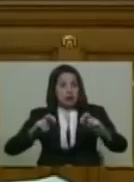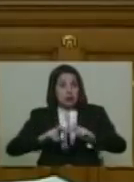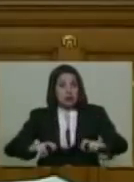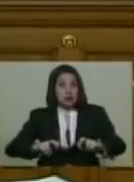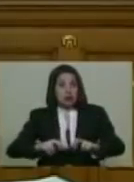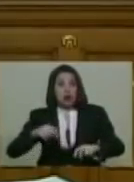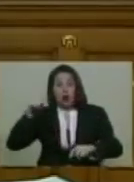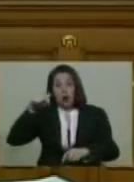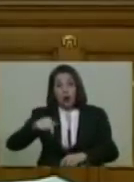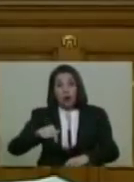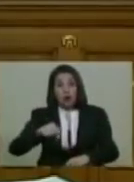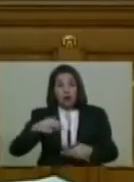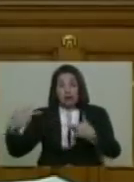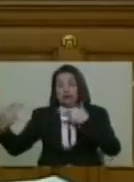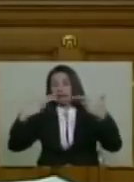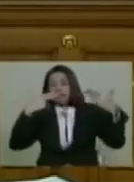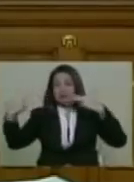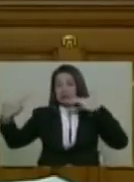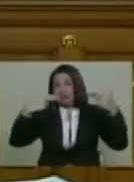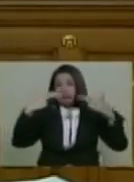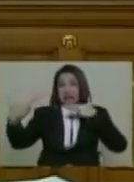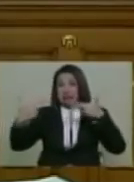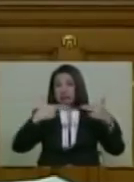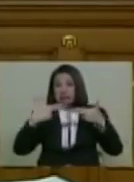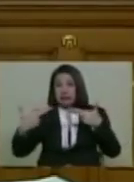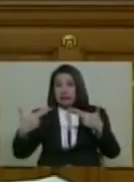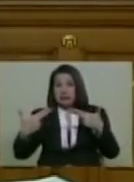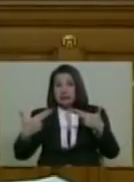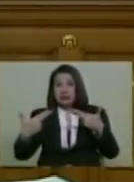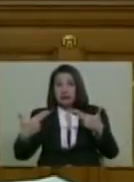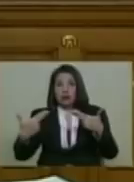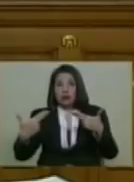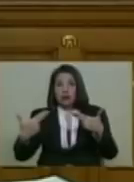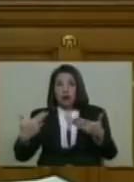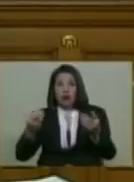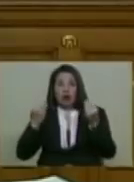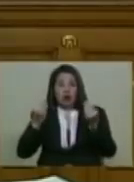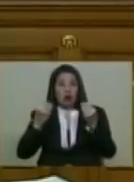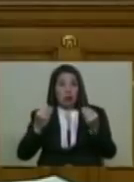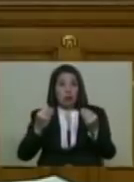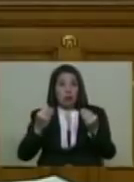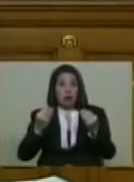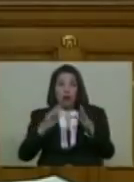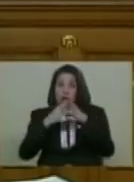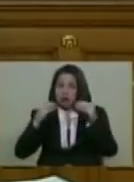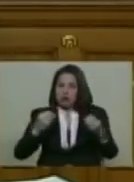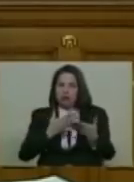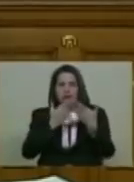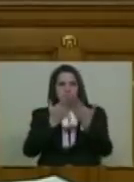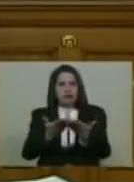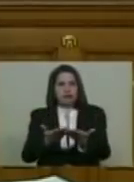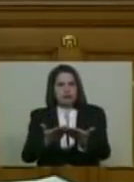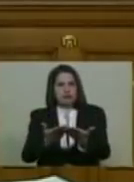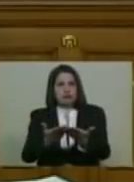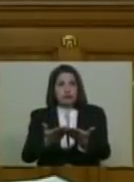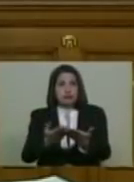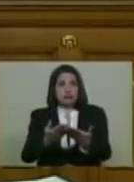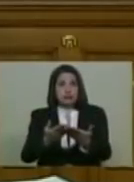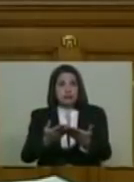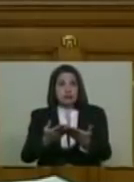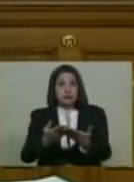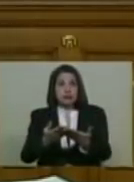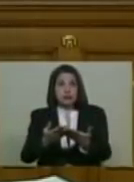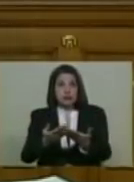lamentablemente un enfrentamiento armado luego de que se le prestaron todas las condiciones para su entrega